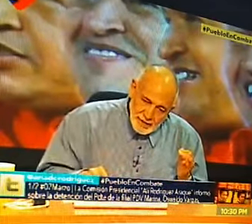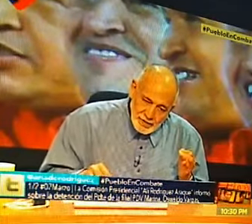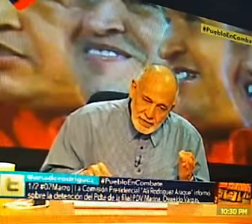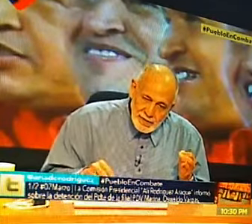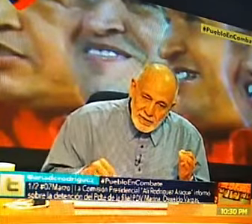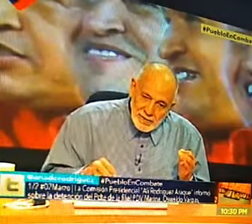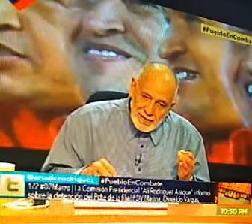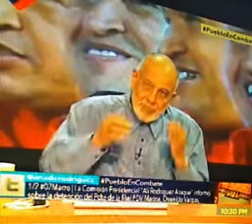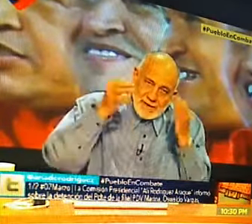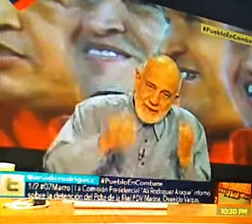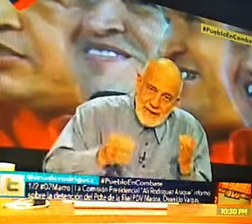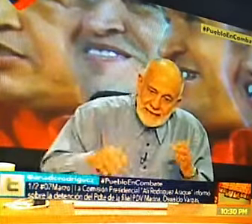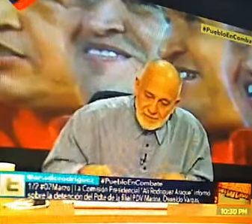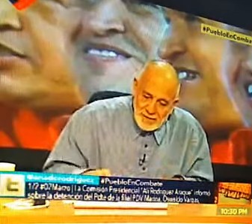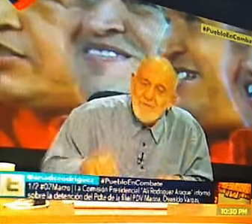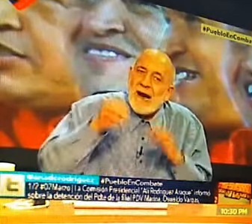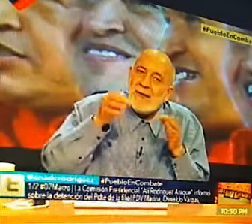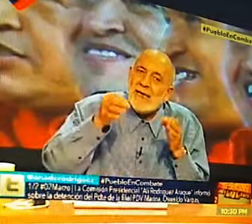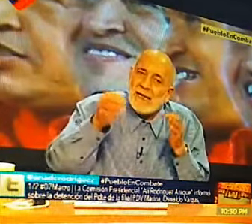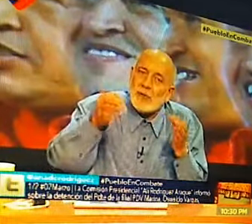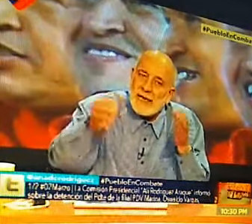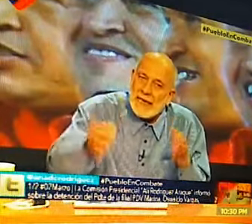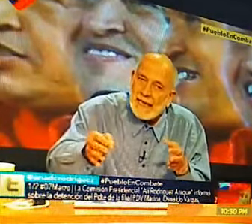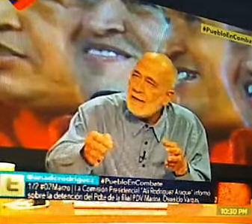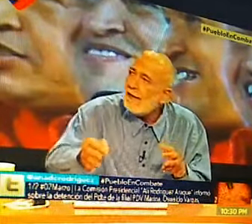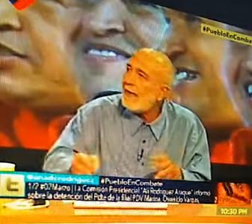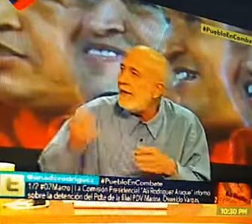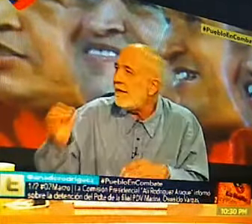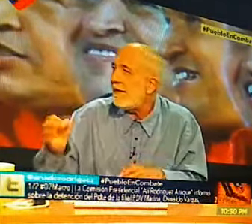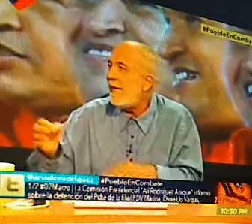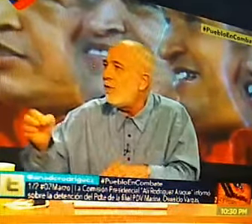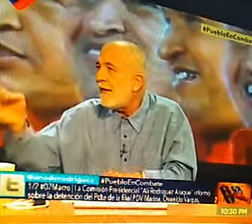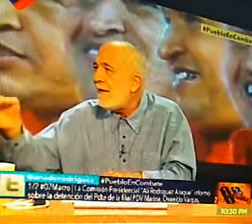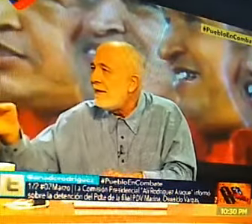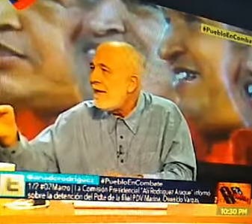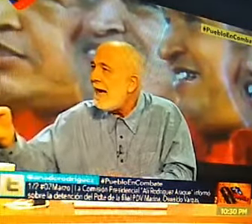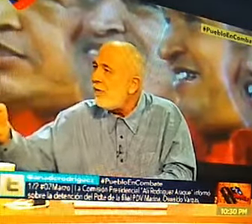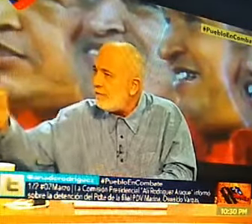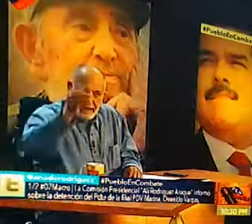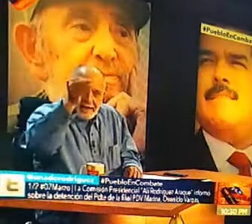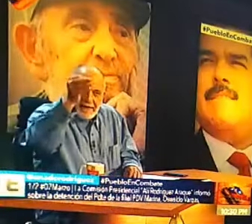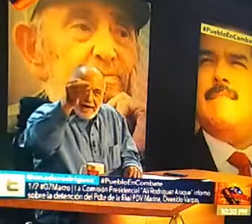Estado narcotraficante, es una fábrica de cocaína que le dota